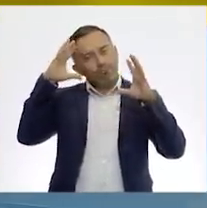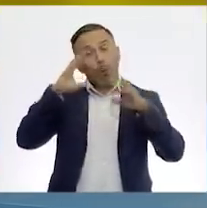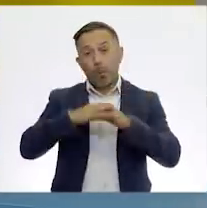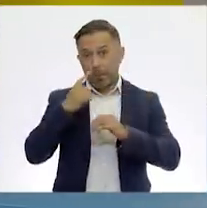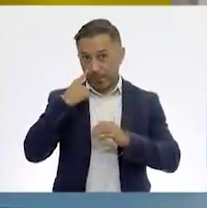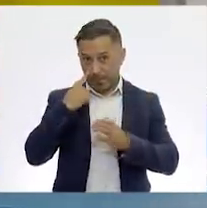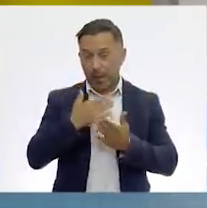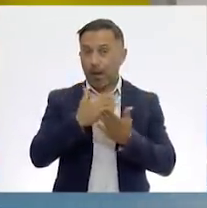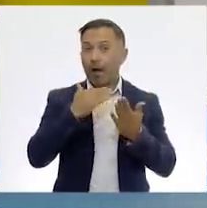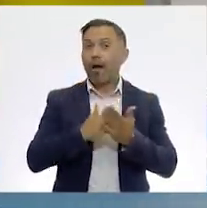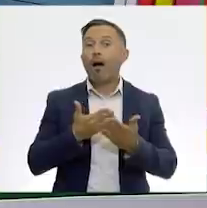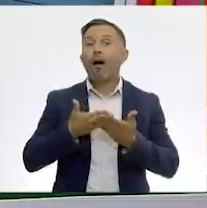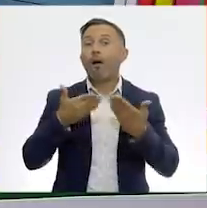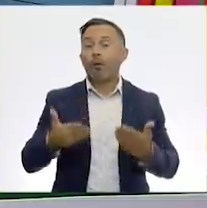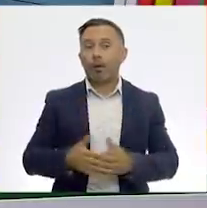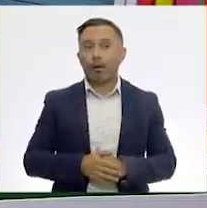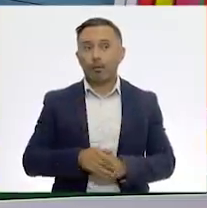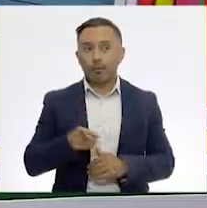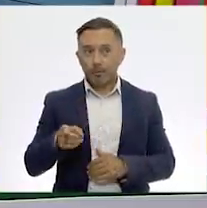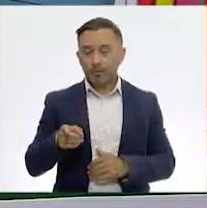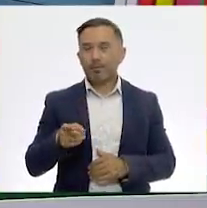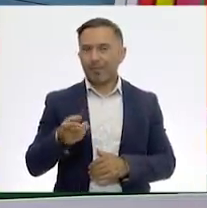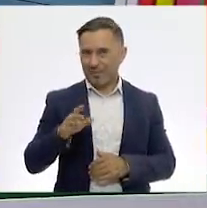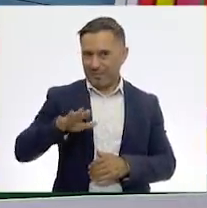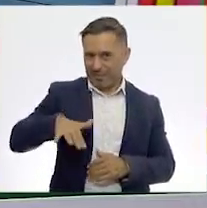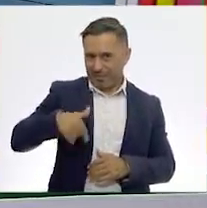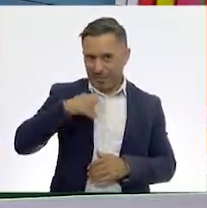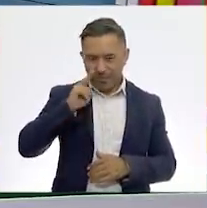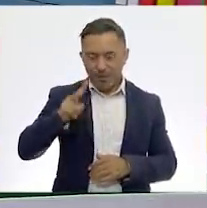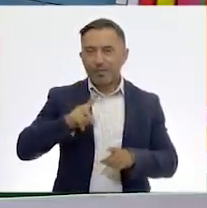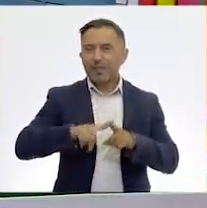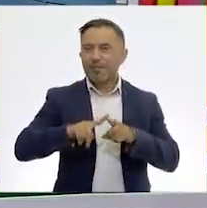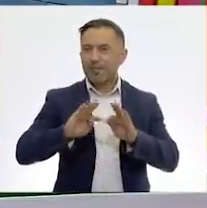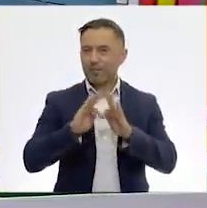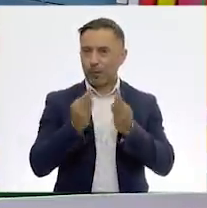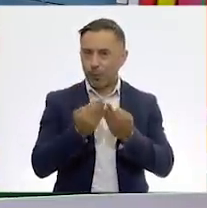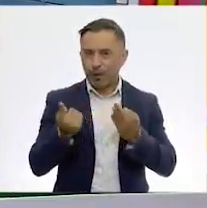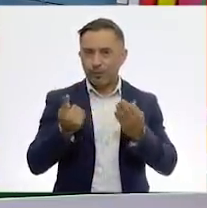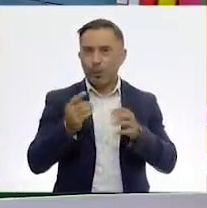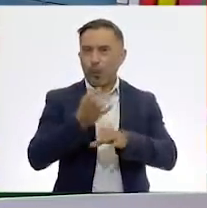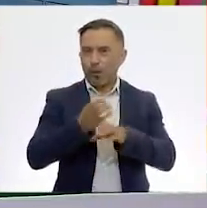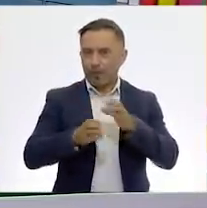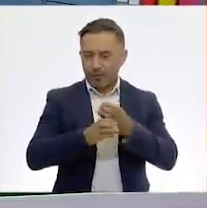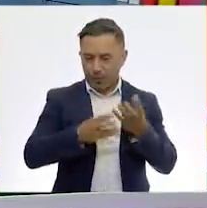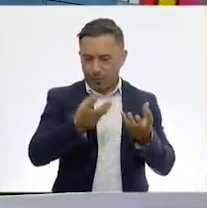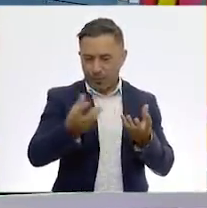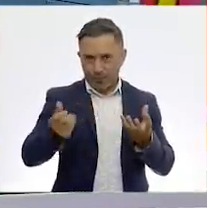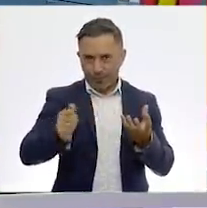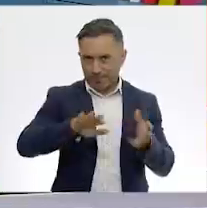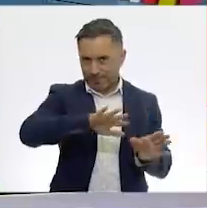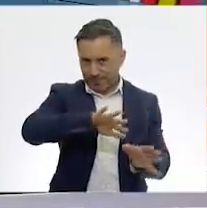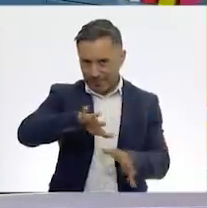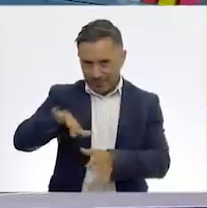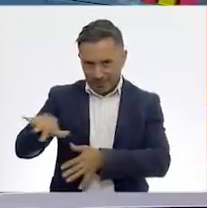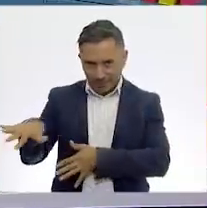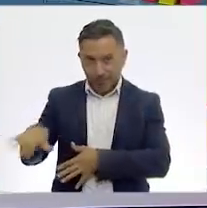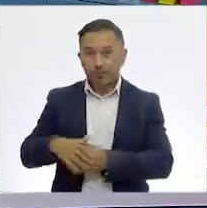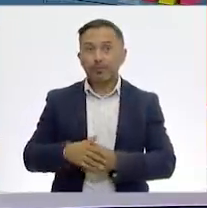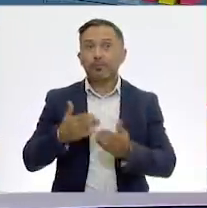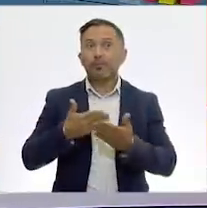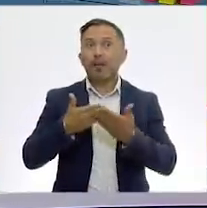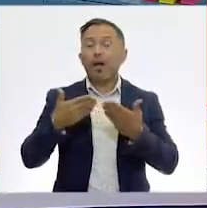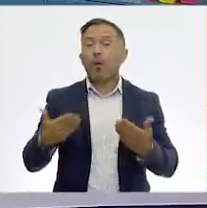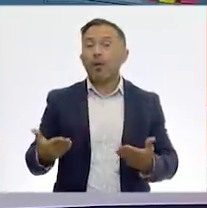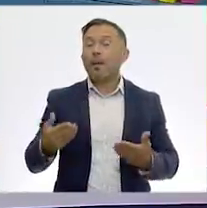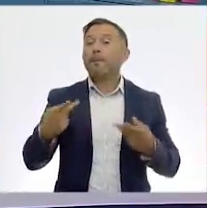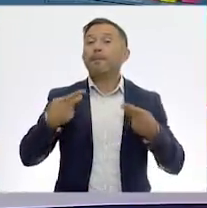aquí retiramos los cuerpos geométricos que teníamos y las figuras para darle la bienvenida a nuestro invitado de la clase